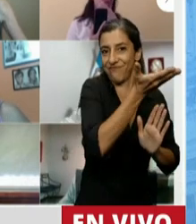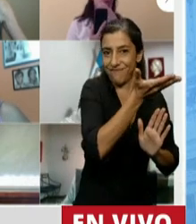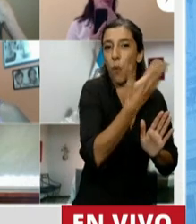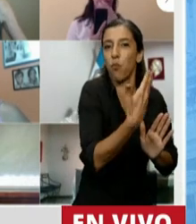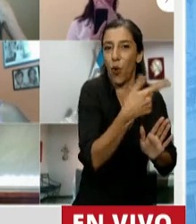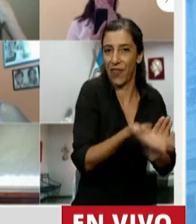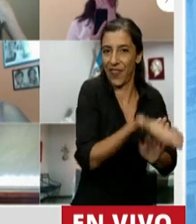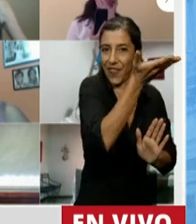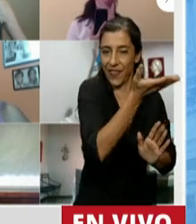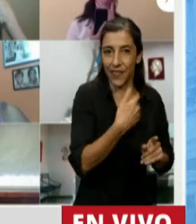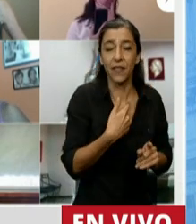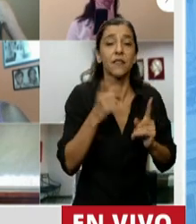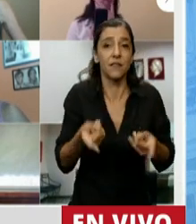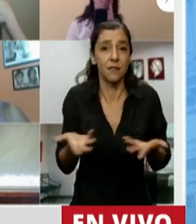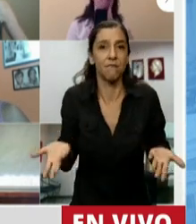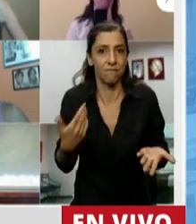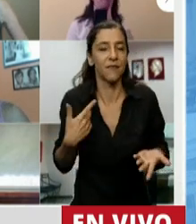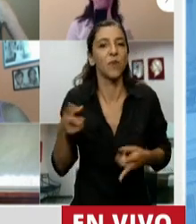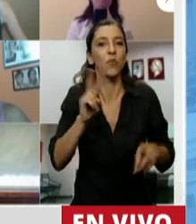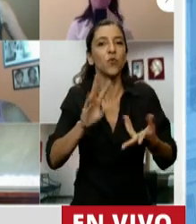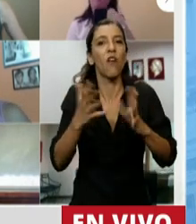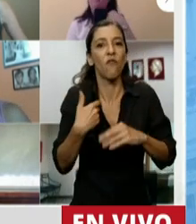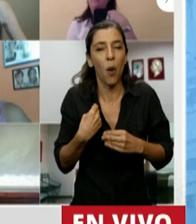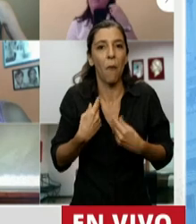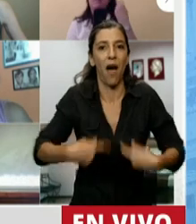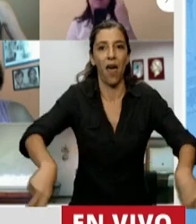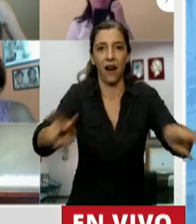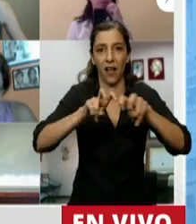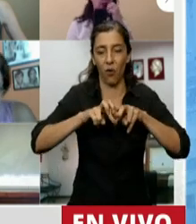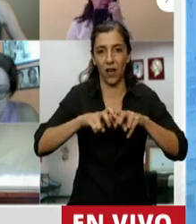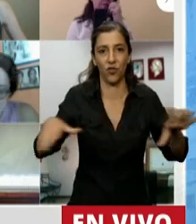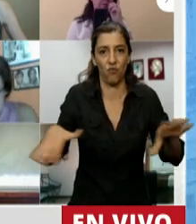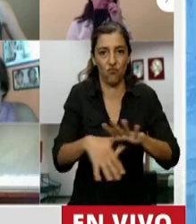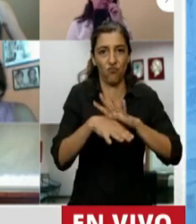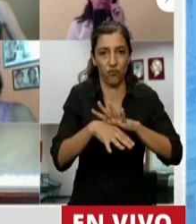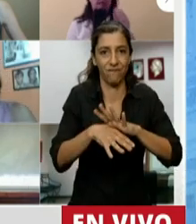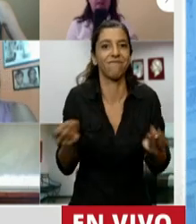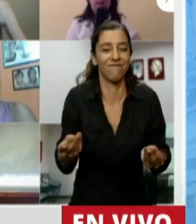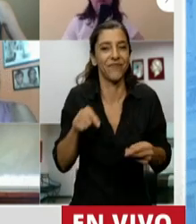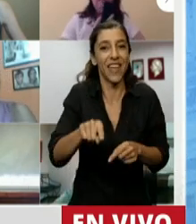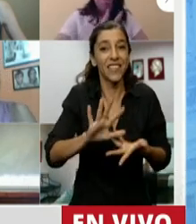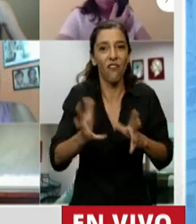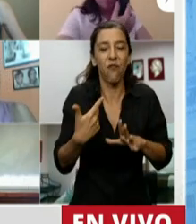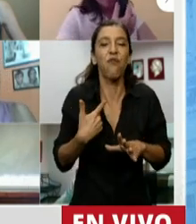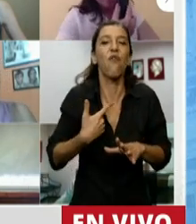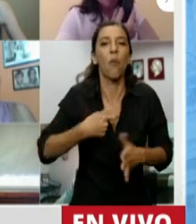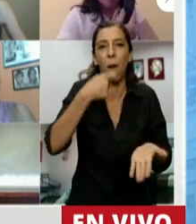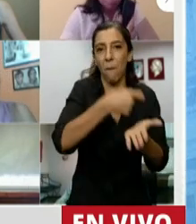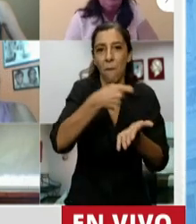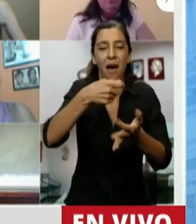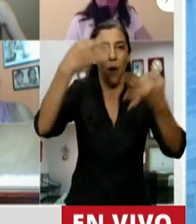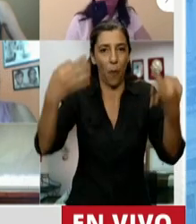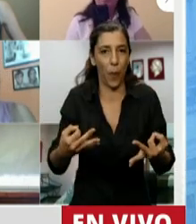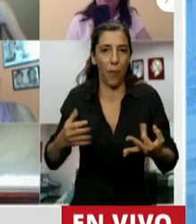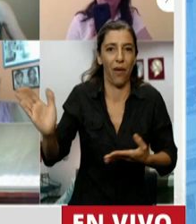también garantiza la sustentabilidad del sistema previsional, es decir, que el sistema se mantenga en condiciones de pagarles lo que les corresponde a todos